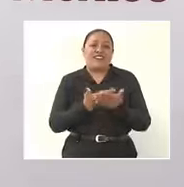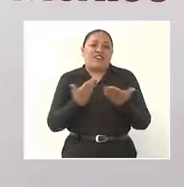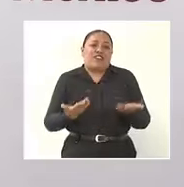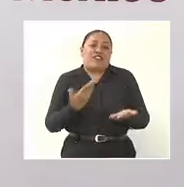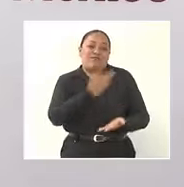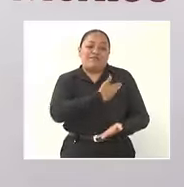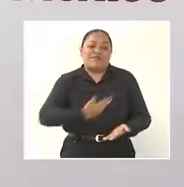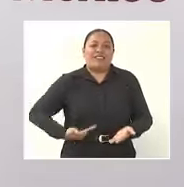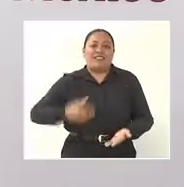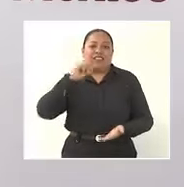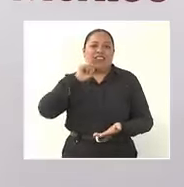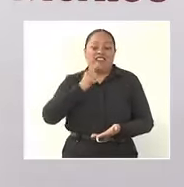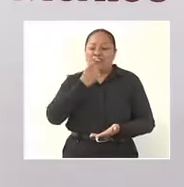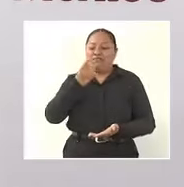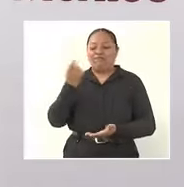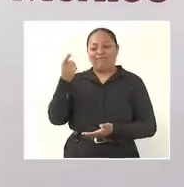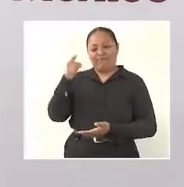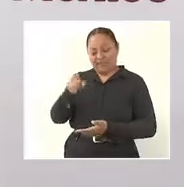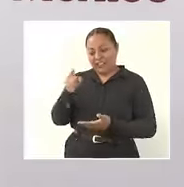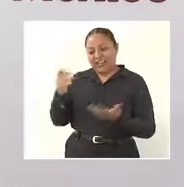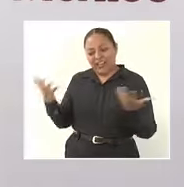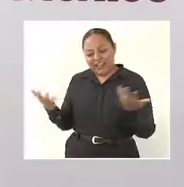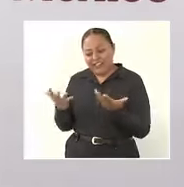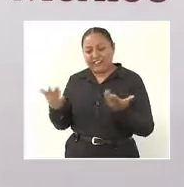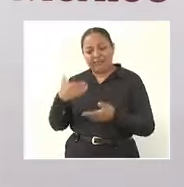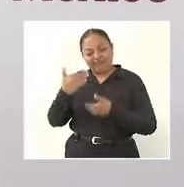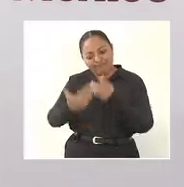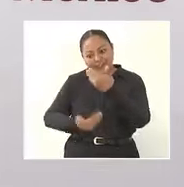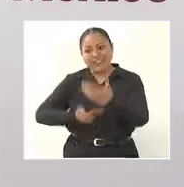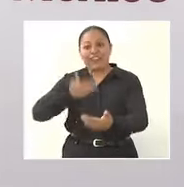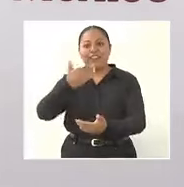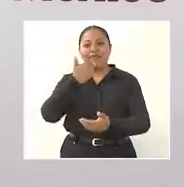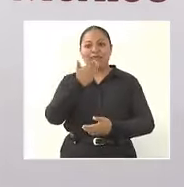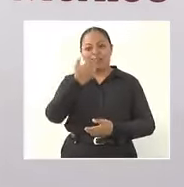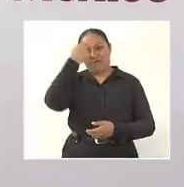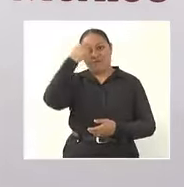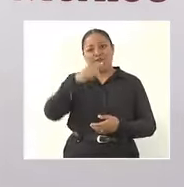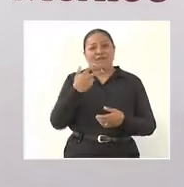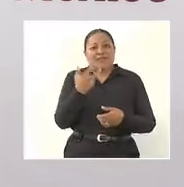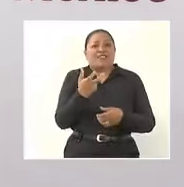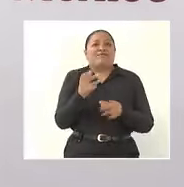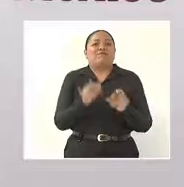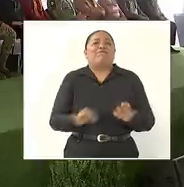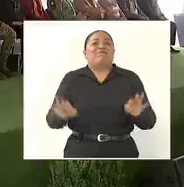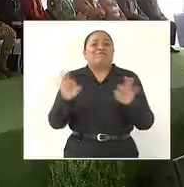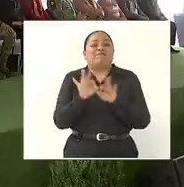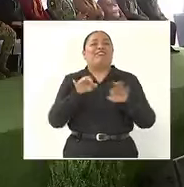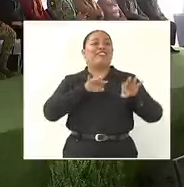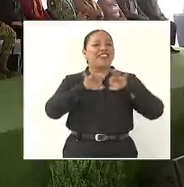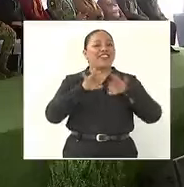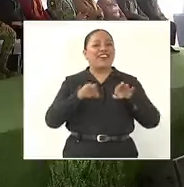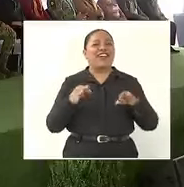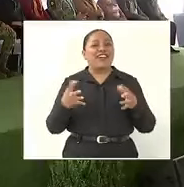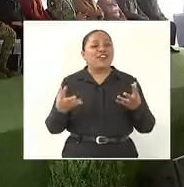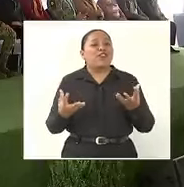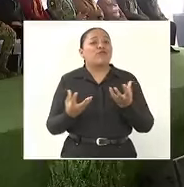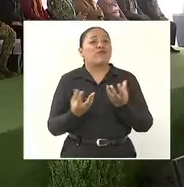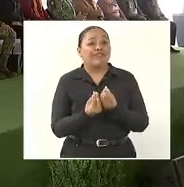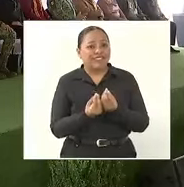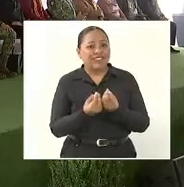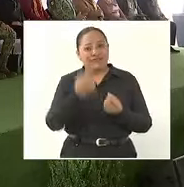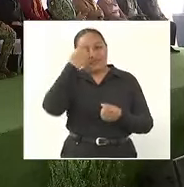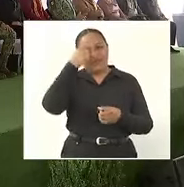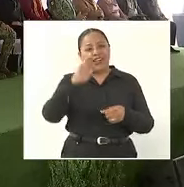indicado llevar adelante. Para ello, pues queremos realmente trabajar con ustedes para preservar la reserva